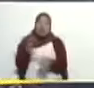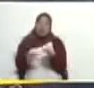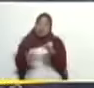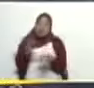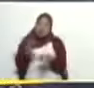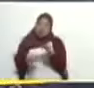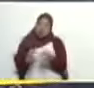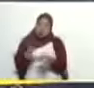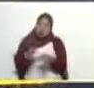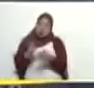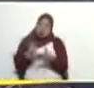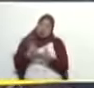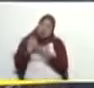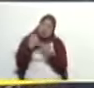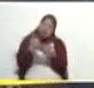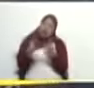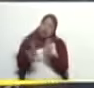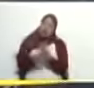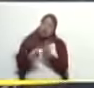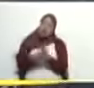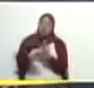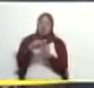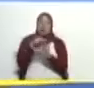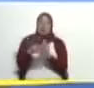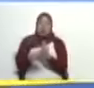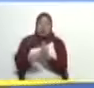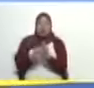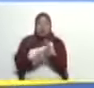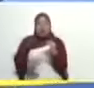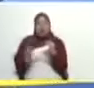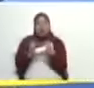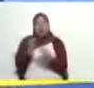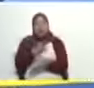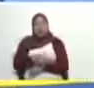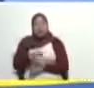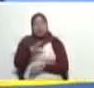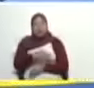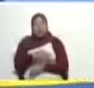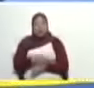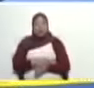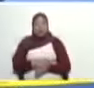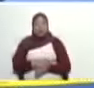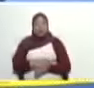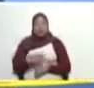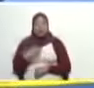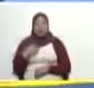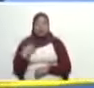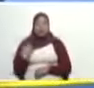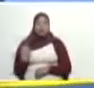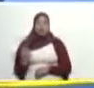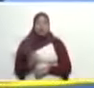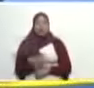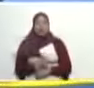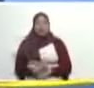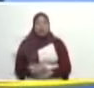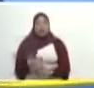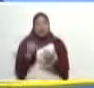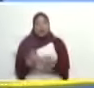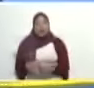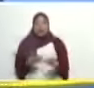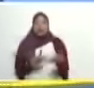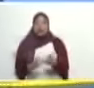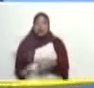nosotros tengamos esta ley como un instrumento para la igualdad social. Así que ya hemos avanzado, presidente, estamos